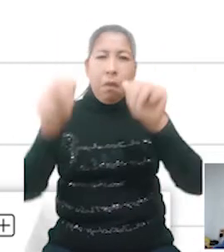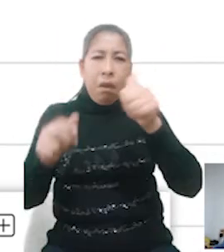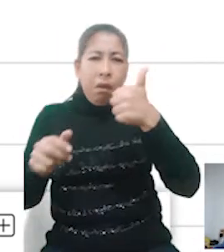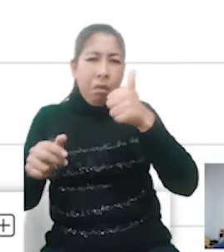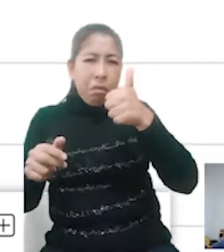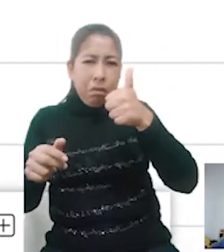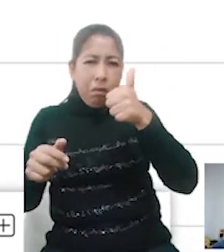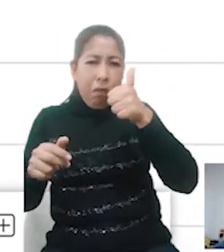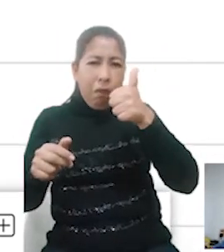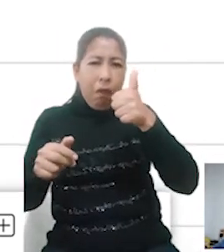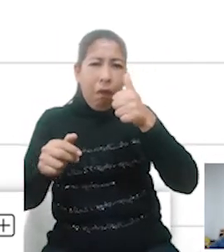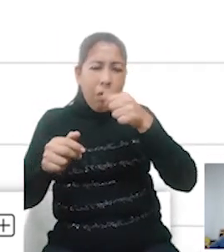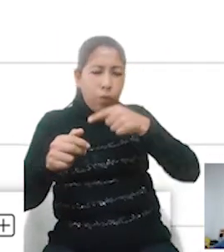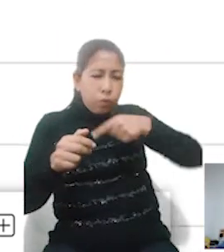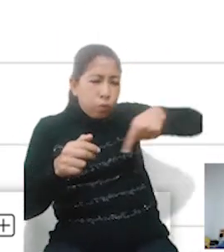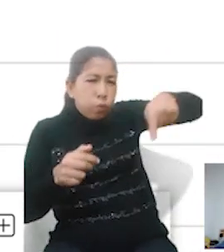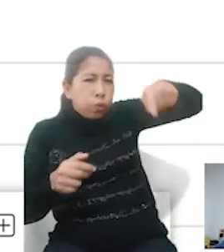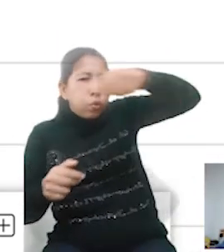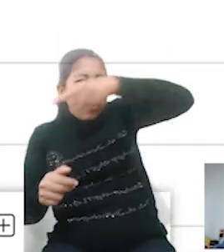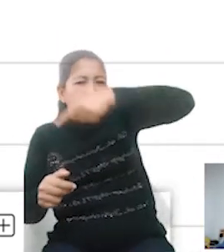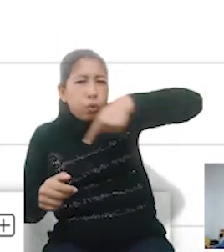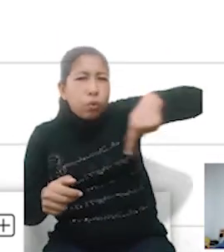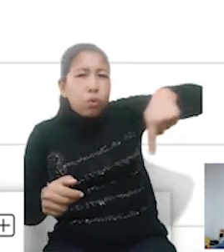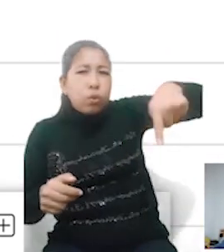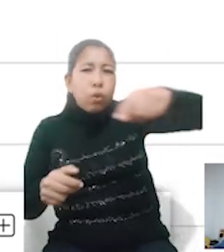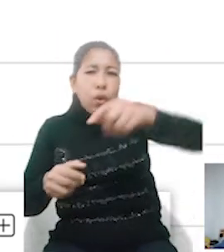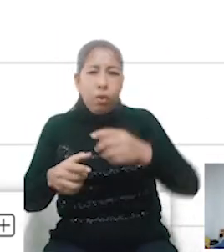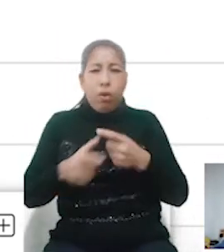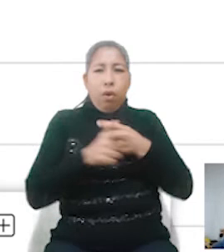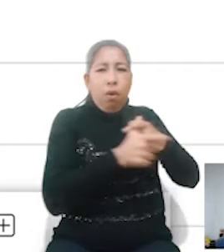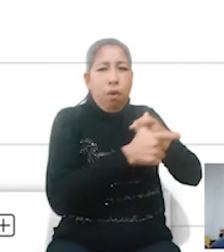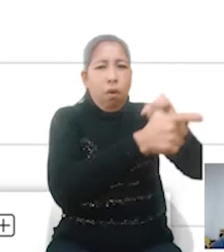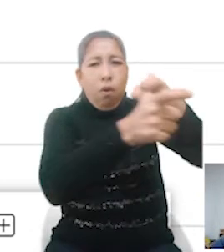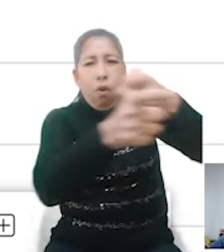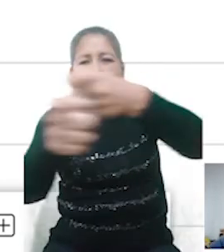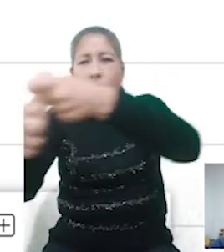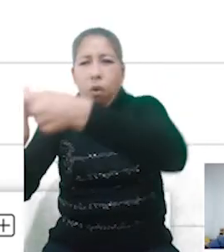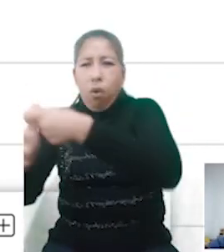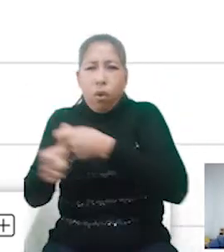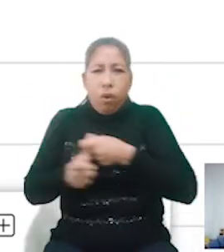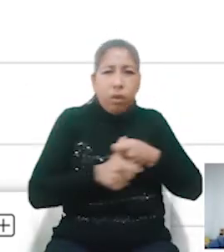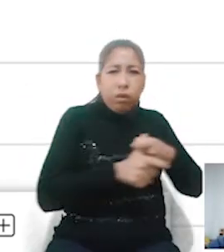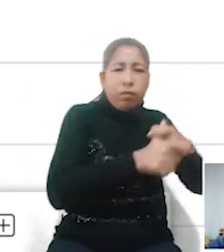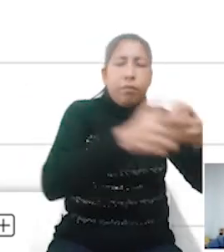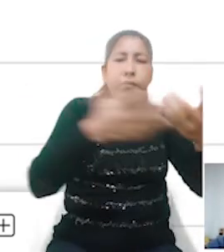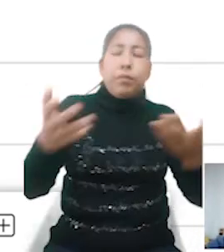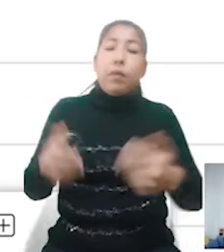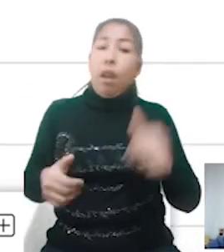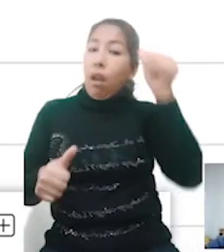recorrió 10 vueltas y media a lo largo de la pista circular. Recordemos los datos de